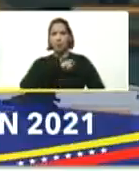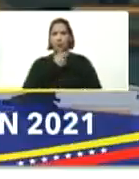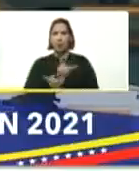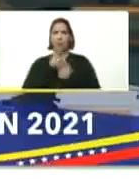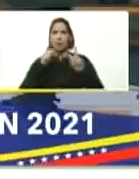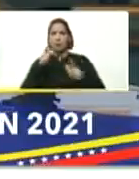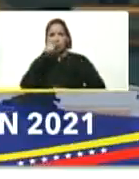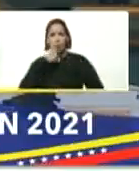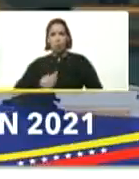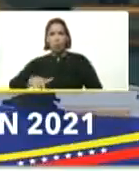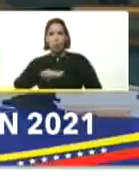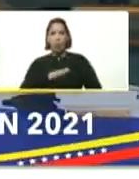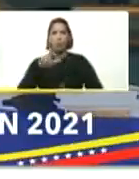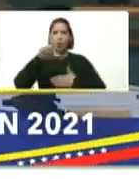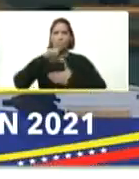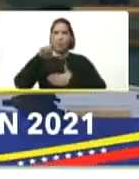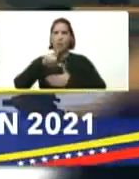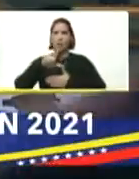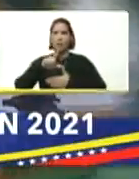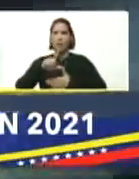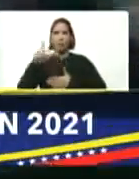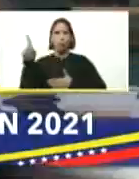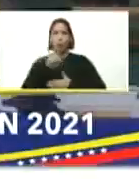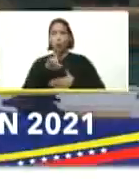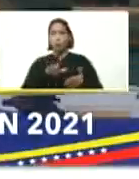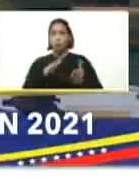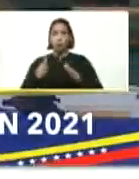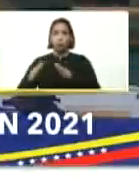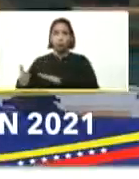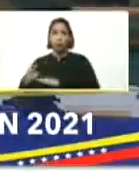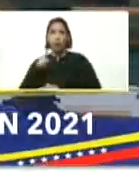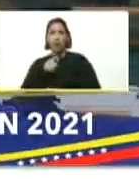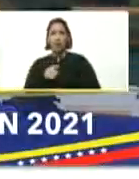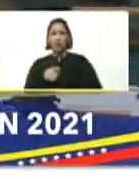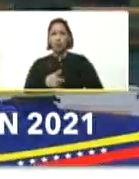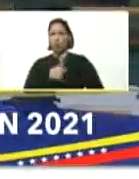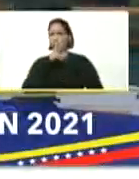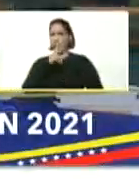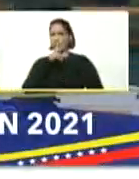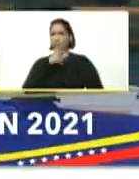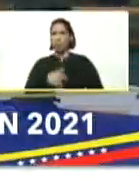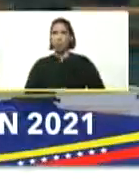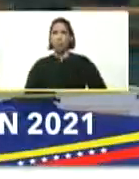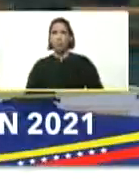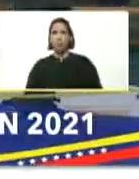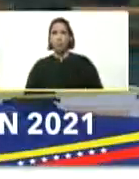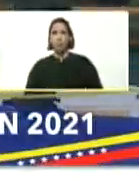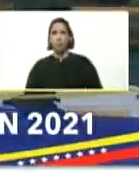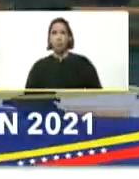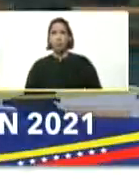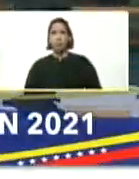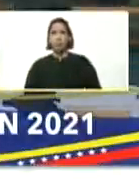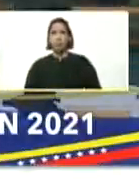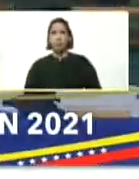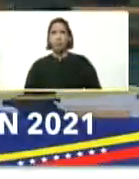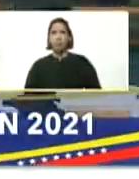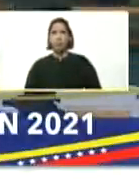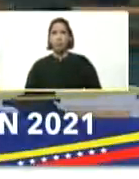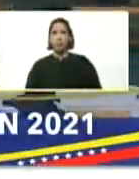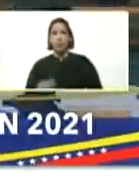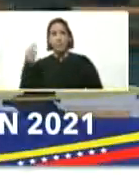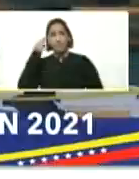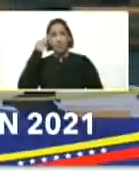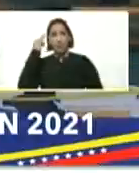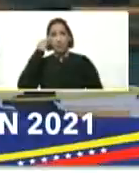de los pueblos de América y no fue un genocidio. Son unos bárbaros los tipos, unos bárbaros. La mentalidad de